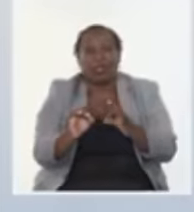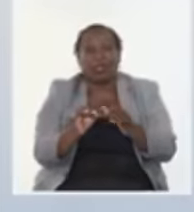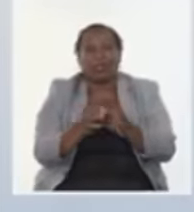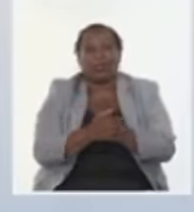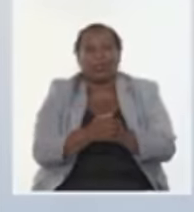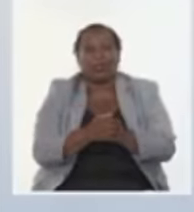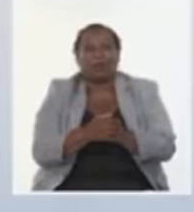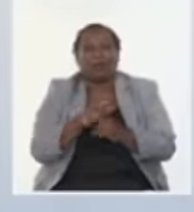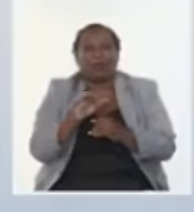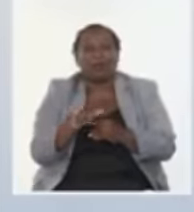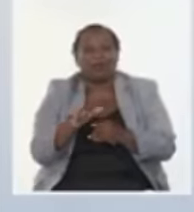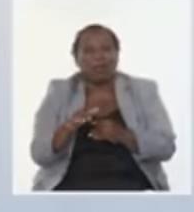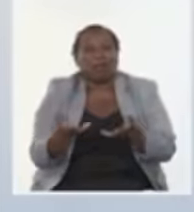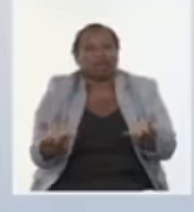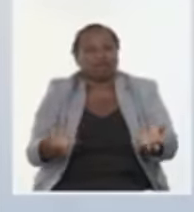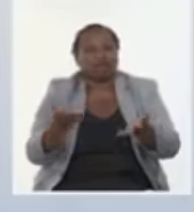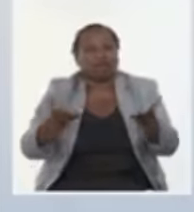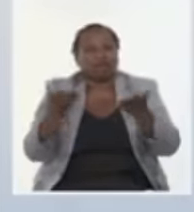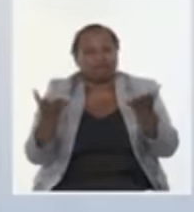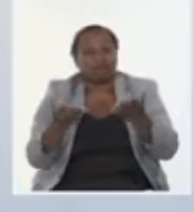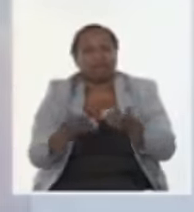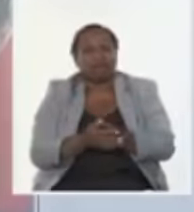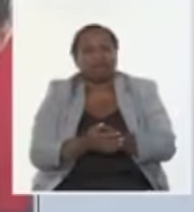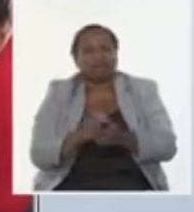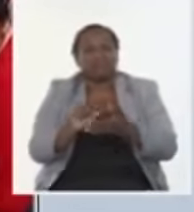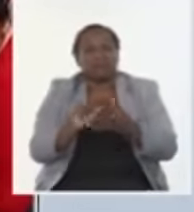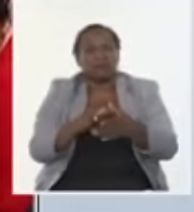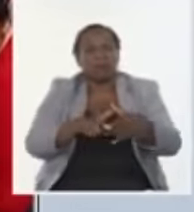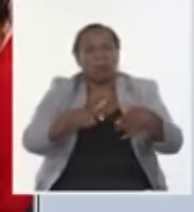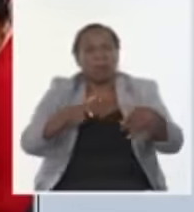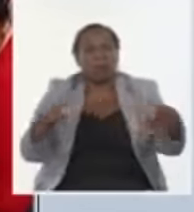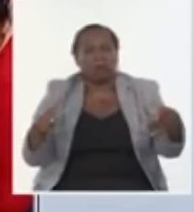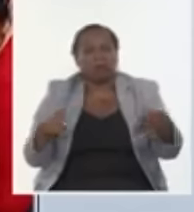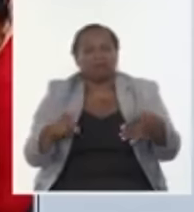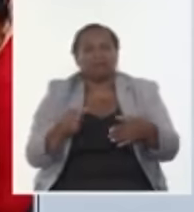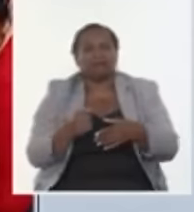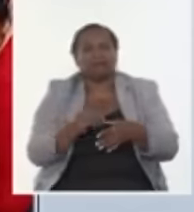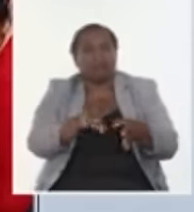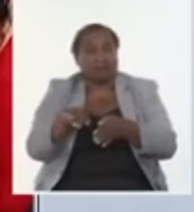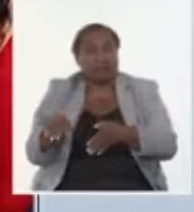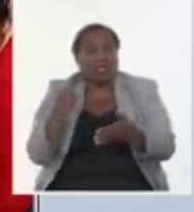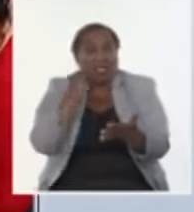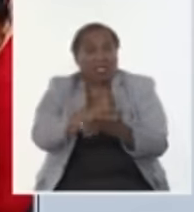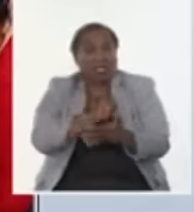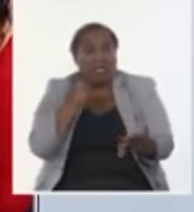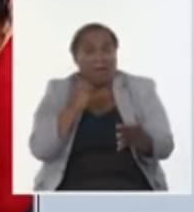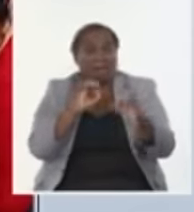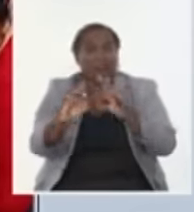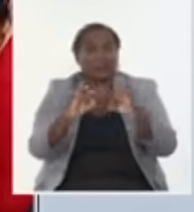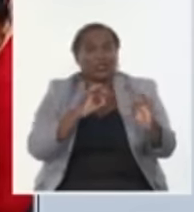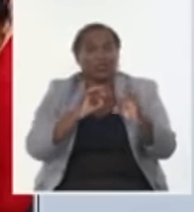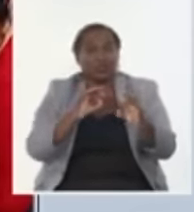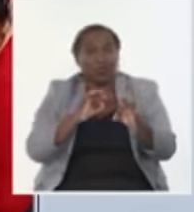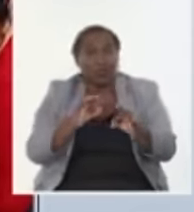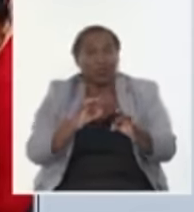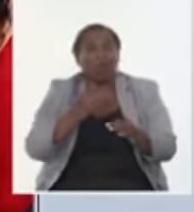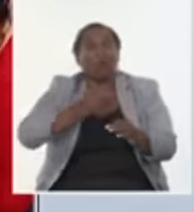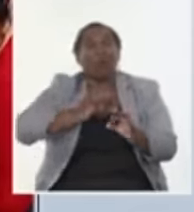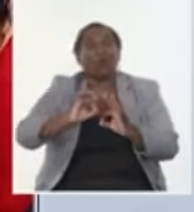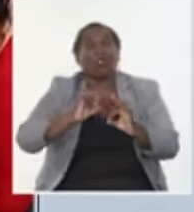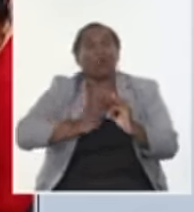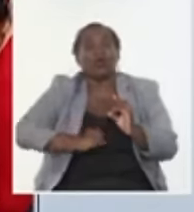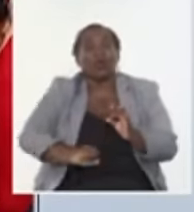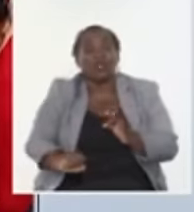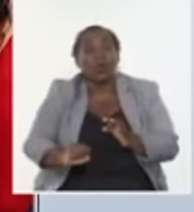surjan más servicios a precios justos. Fue aprobado el perfeccionamiento de la protección al cuidado de los hijos con discapacidad